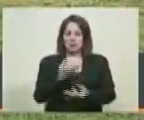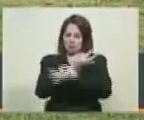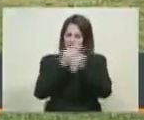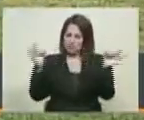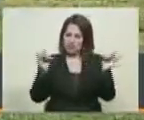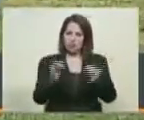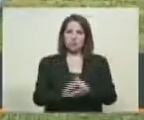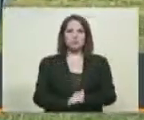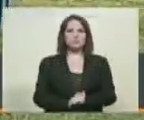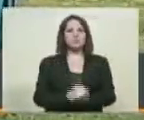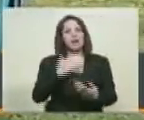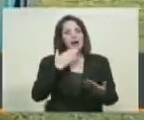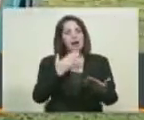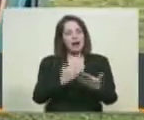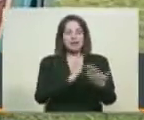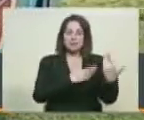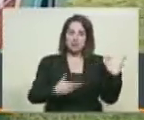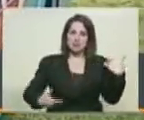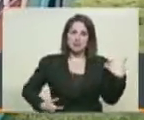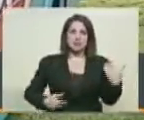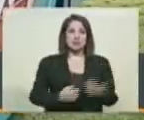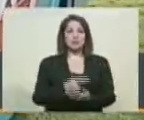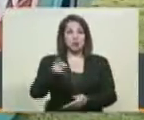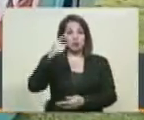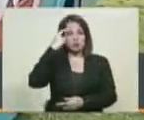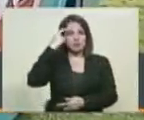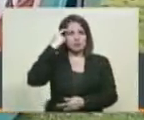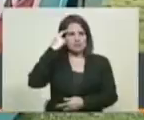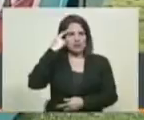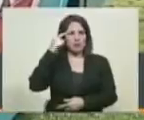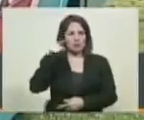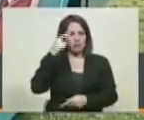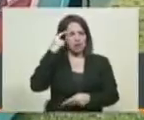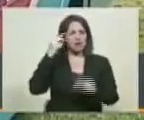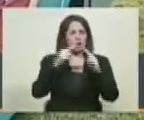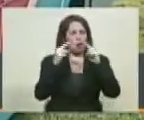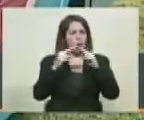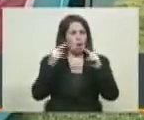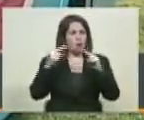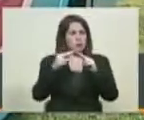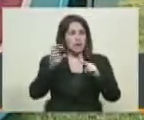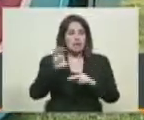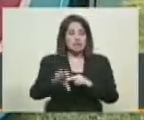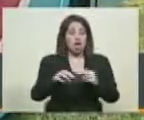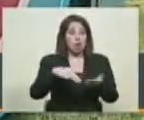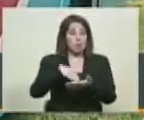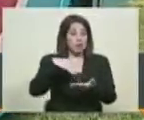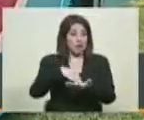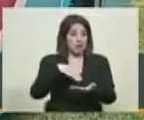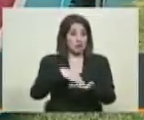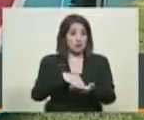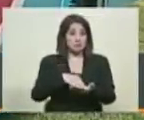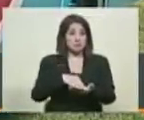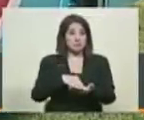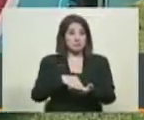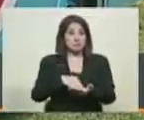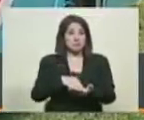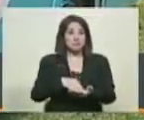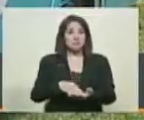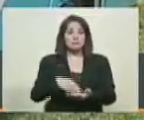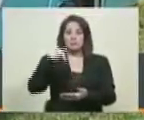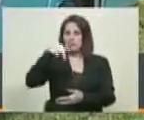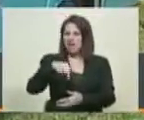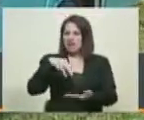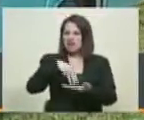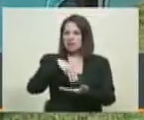Excelente. Gracias, presidente. Usted sabe, como buen conocedor que es del estado Miranda, que en el caso de Miranda es